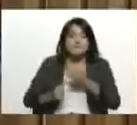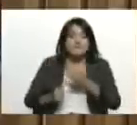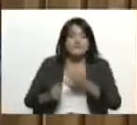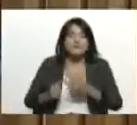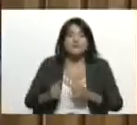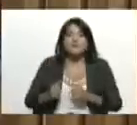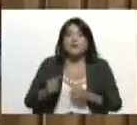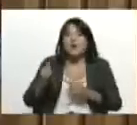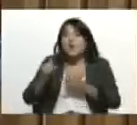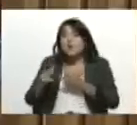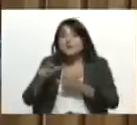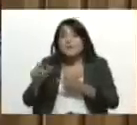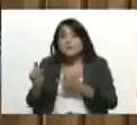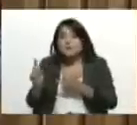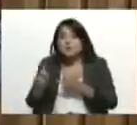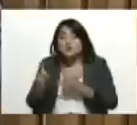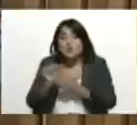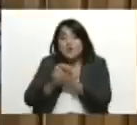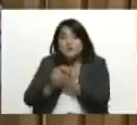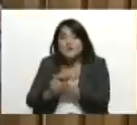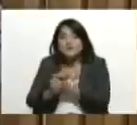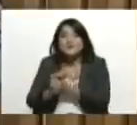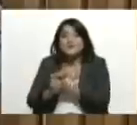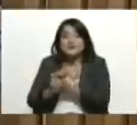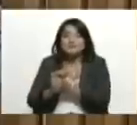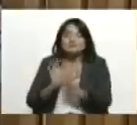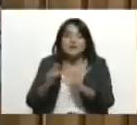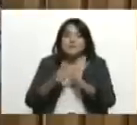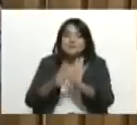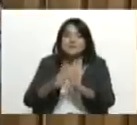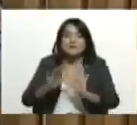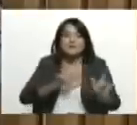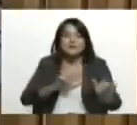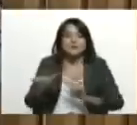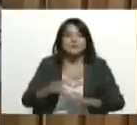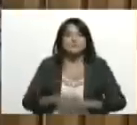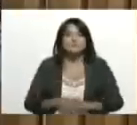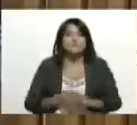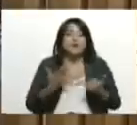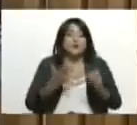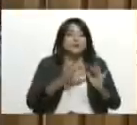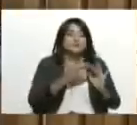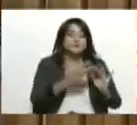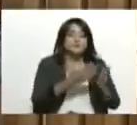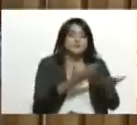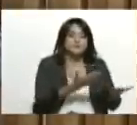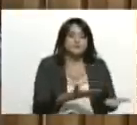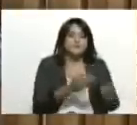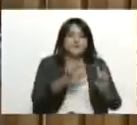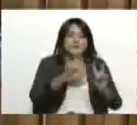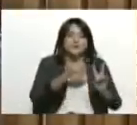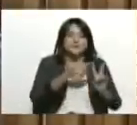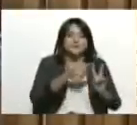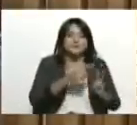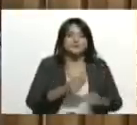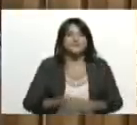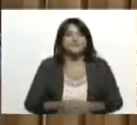de estas últimas personas detenidas con esta información yo retorno el contacto a los estudios de venezolana de televisión adelante